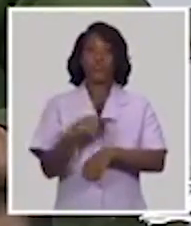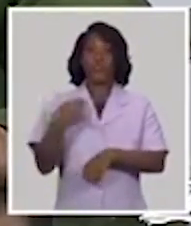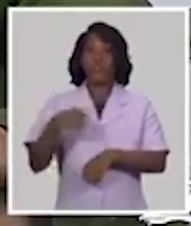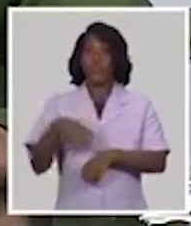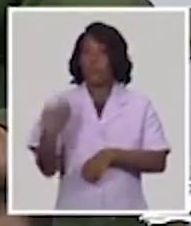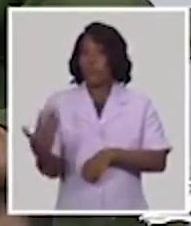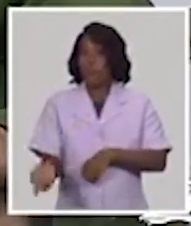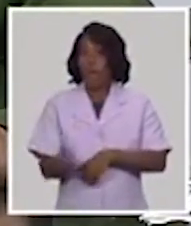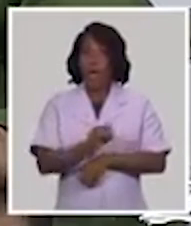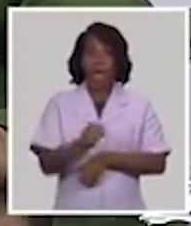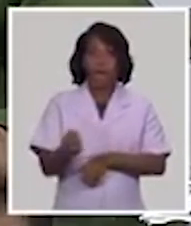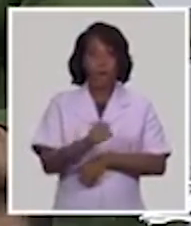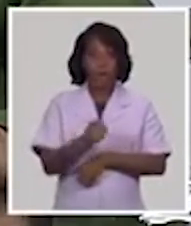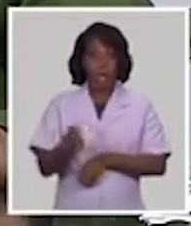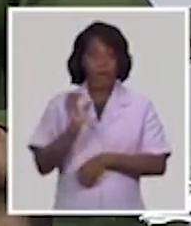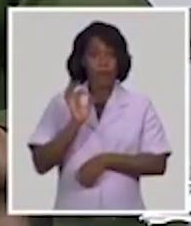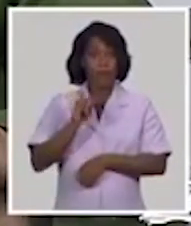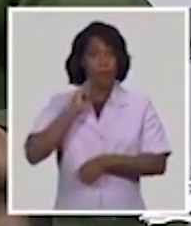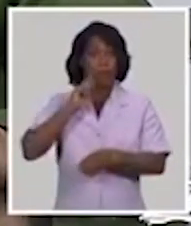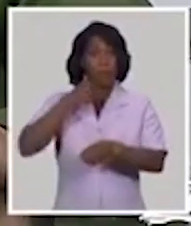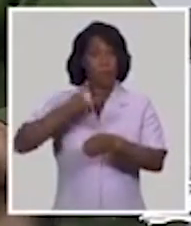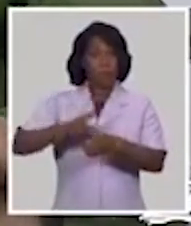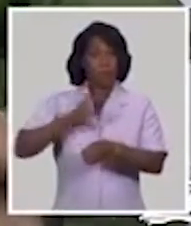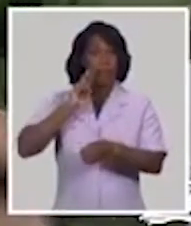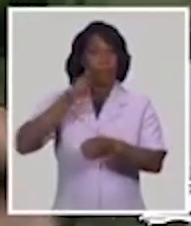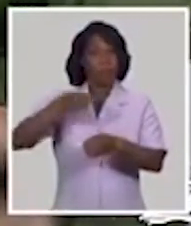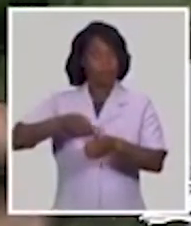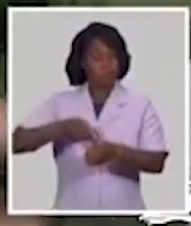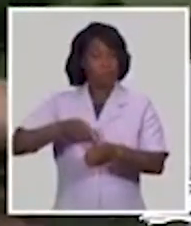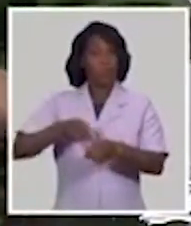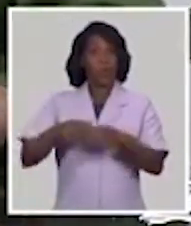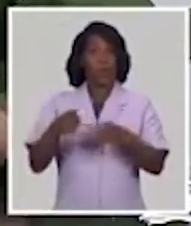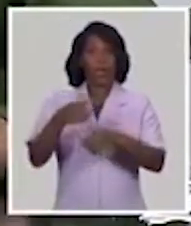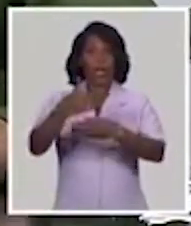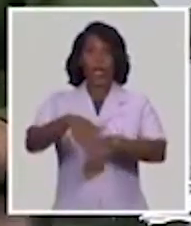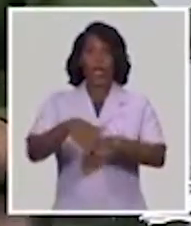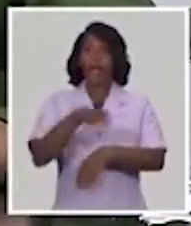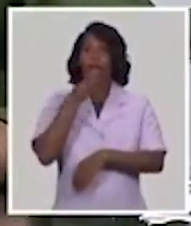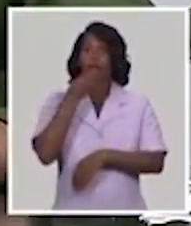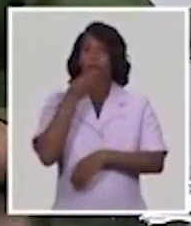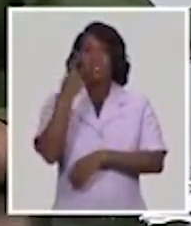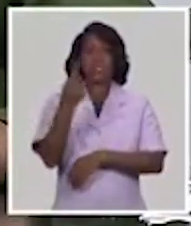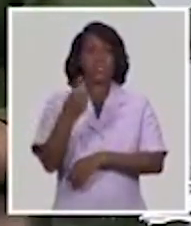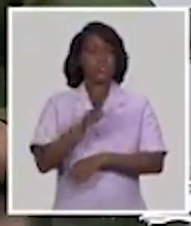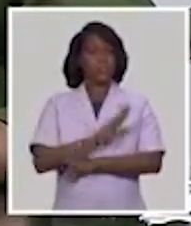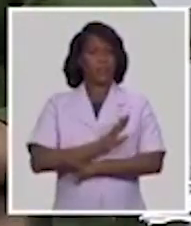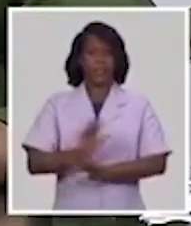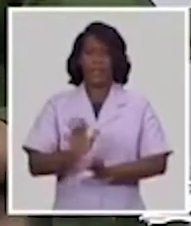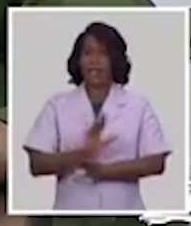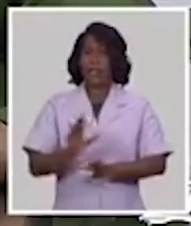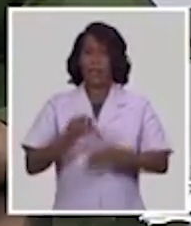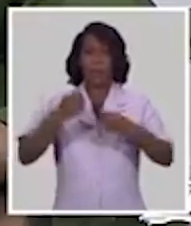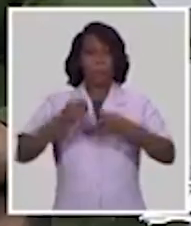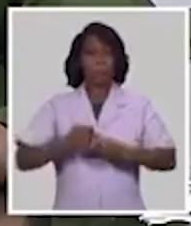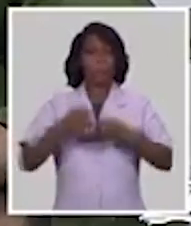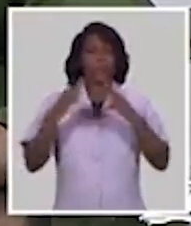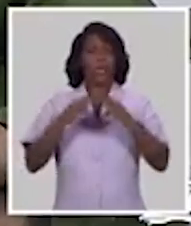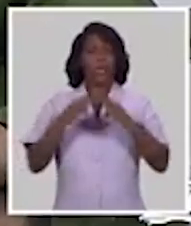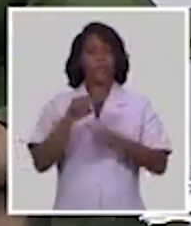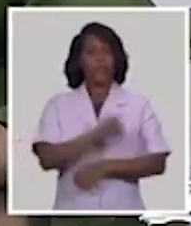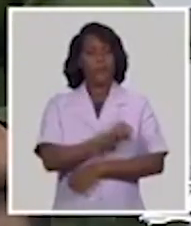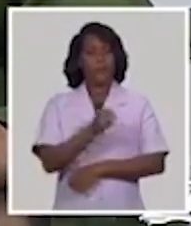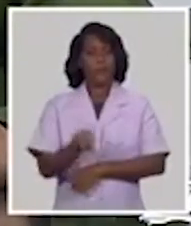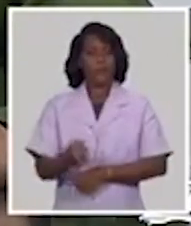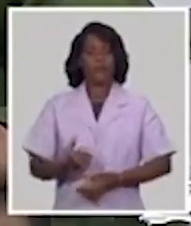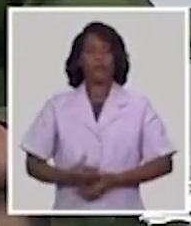del combustible, limitándonos a transitar por nuestras calles sin la debida necesidad. Y se establece